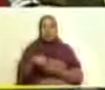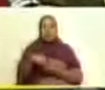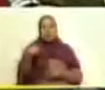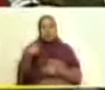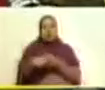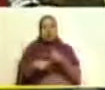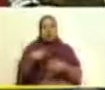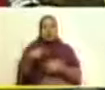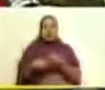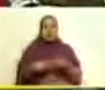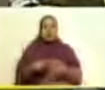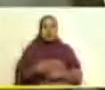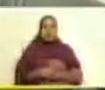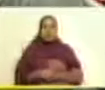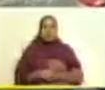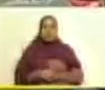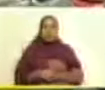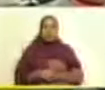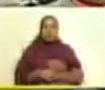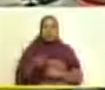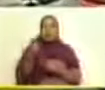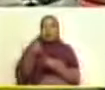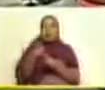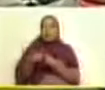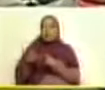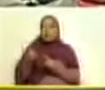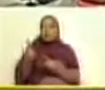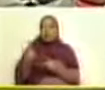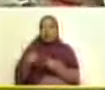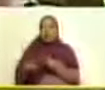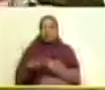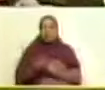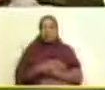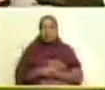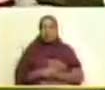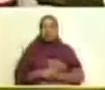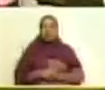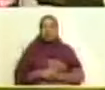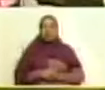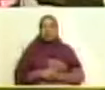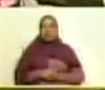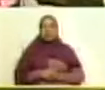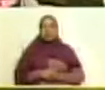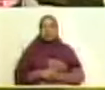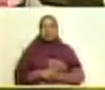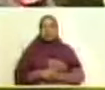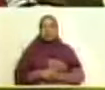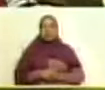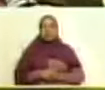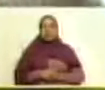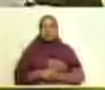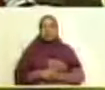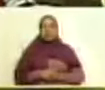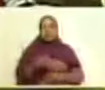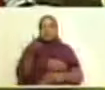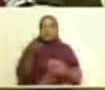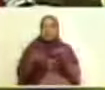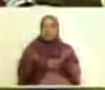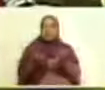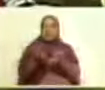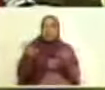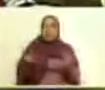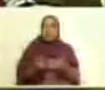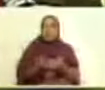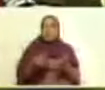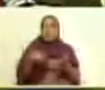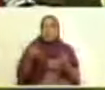introducción, no hubo diferencia durante esas discusiones. Todo el mundo se puso